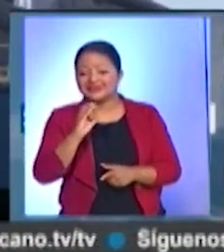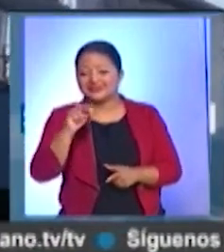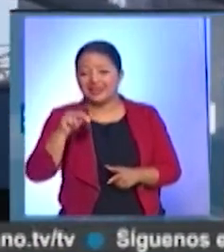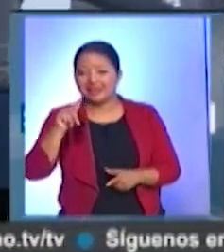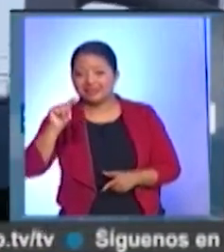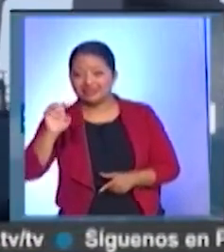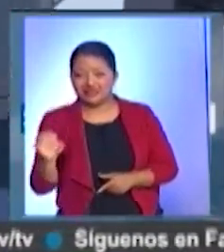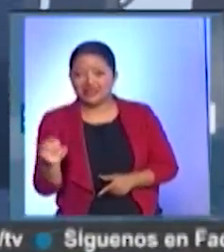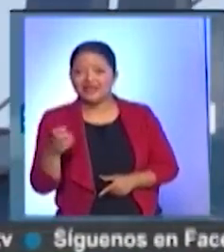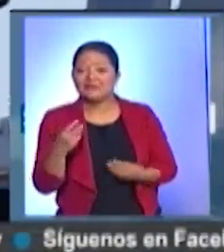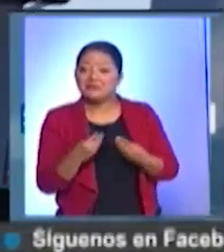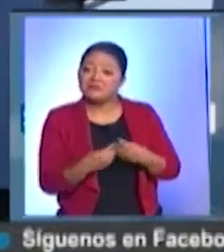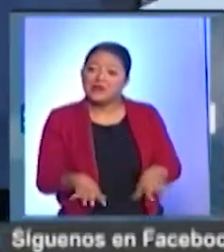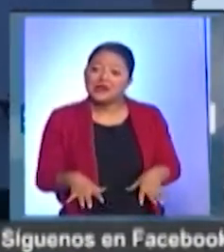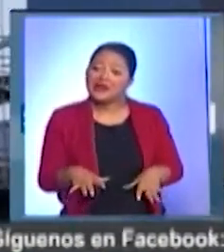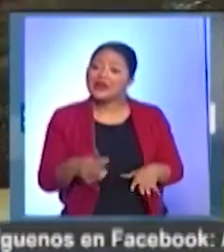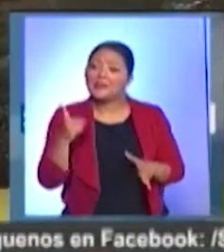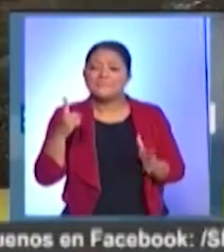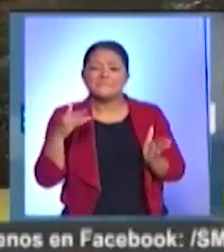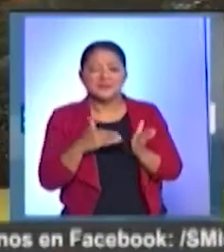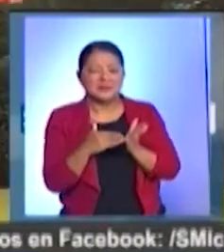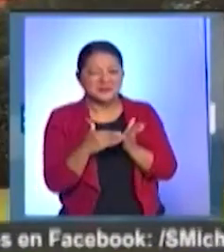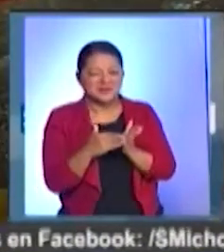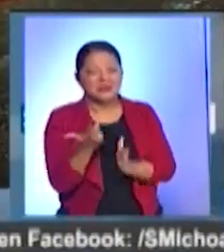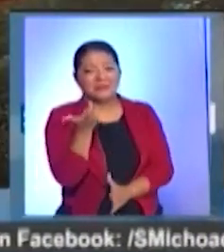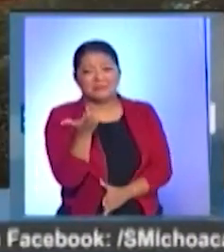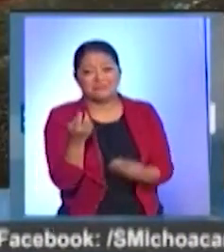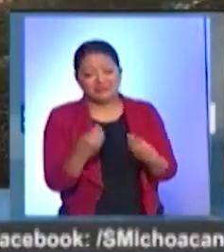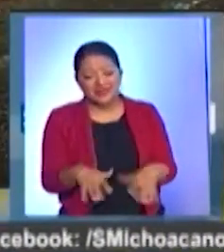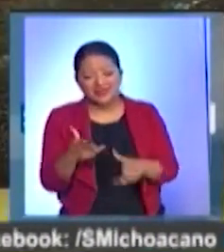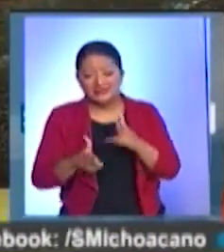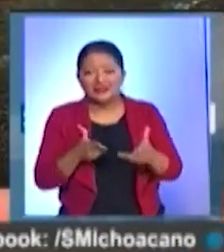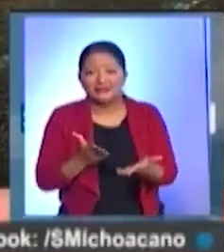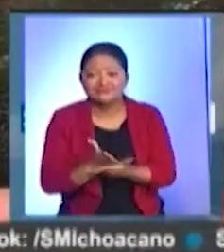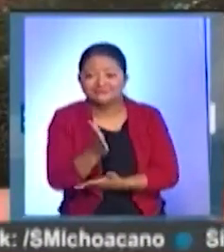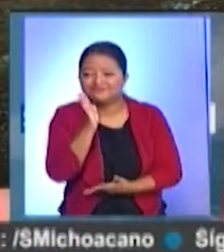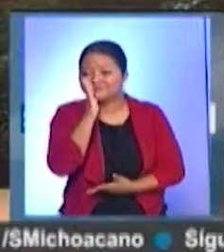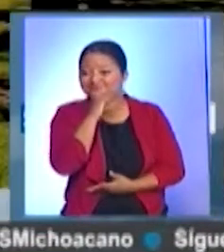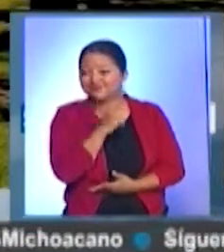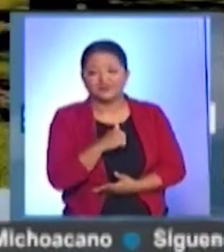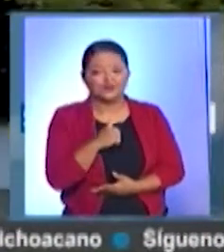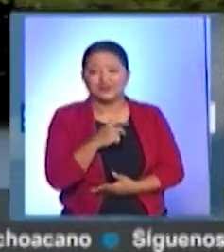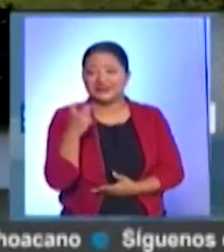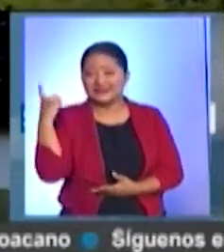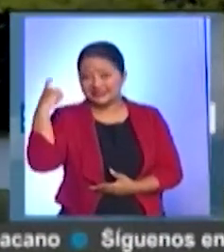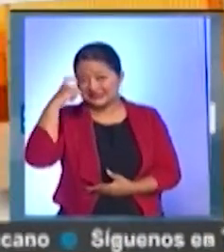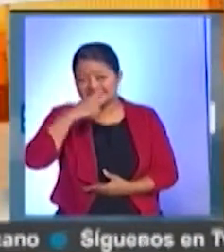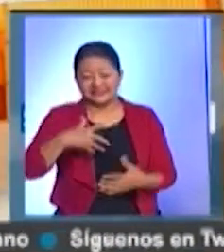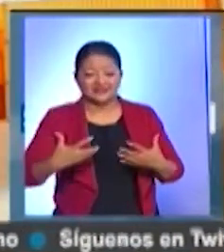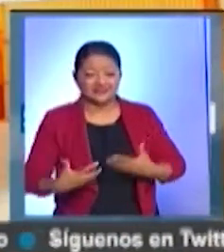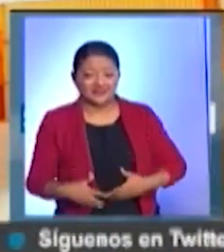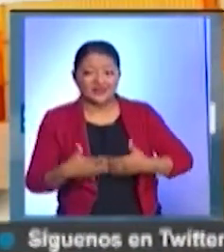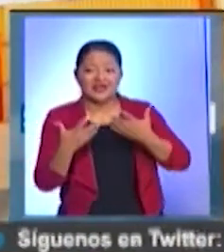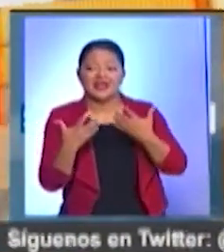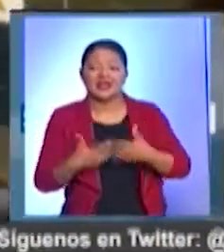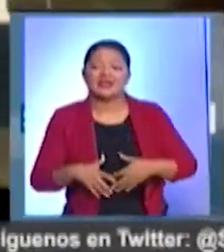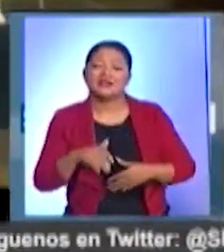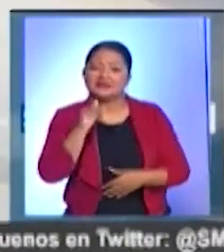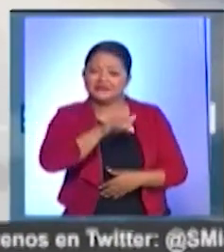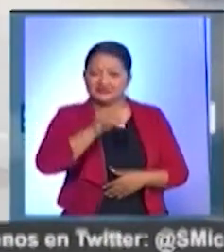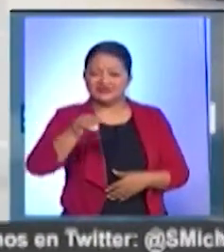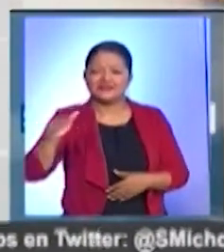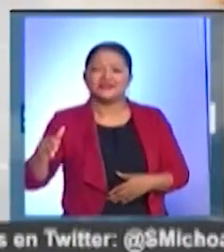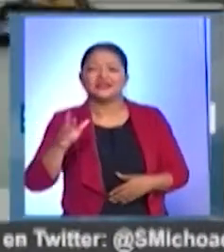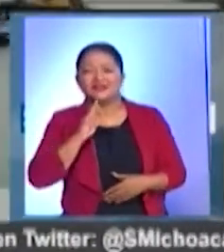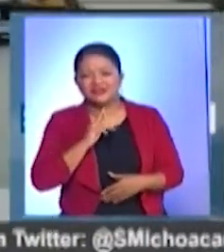las pérdidas son por más de mil millones de pesos ante la situación de crisis que atraviesan los industriales hace un llamado a los